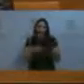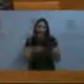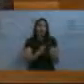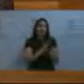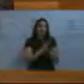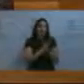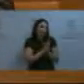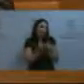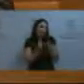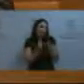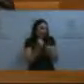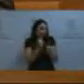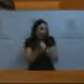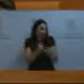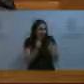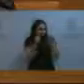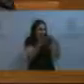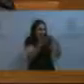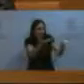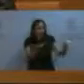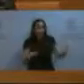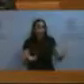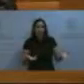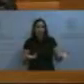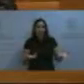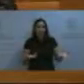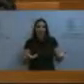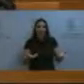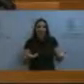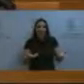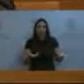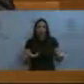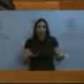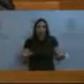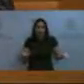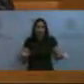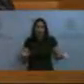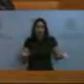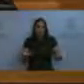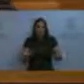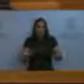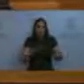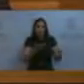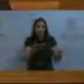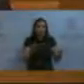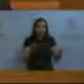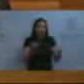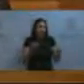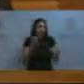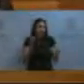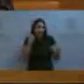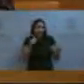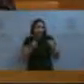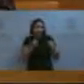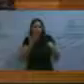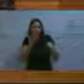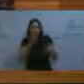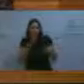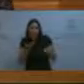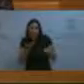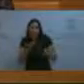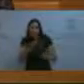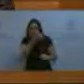por favor, a trabajar, despierten de la siesta, abandonen el abrazafarolismo que practican